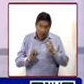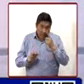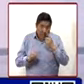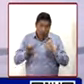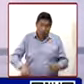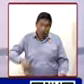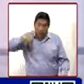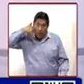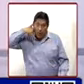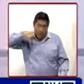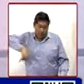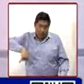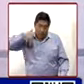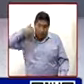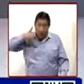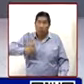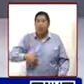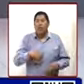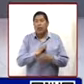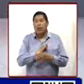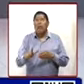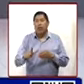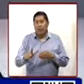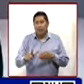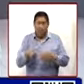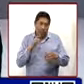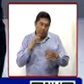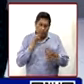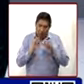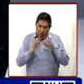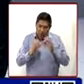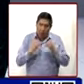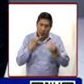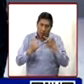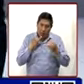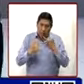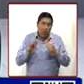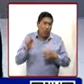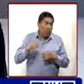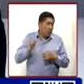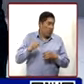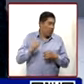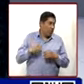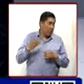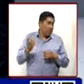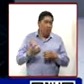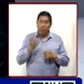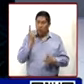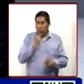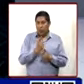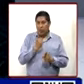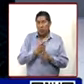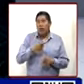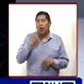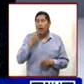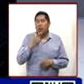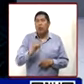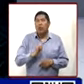un correo electrónico de la policía. El correo, perfecto. Pues que se puede comunicar a alguien si tiene algún tipo de información, ¿no? Sí, sí, sí. Es